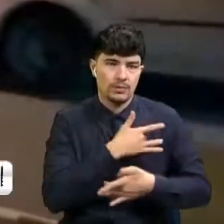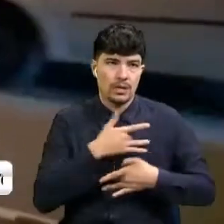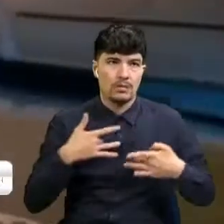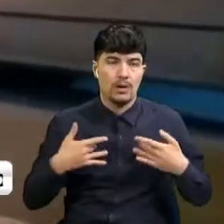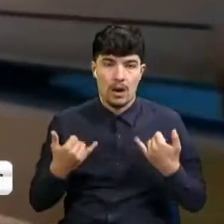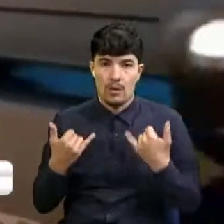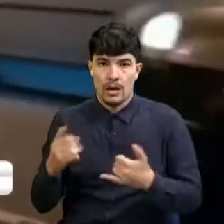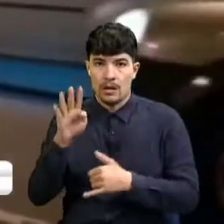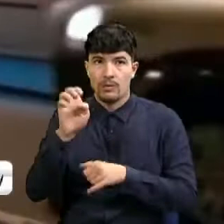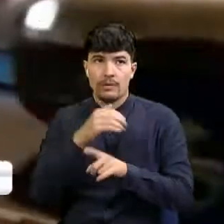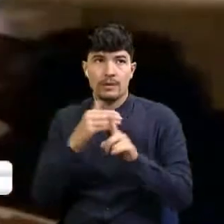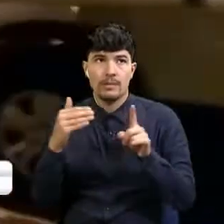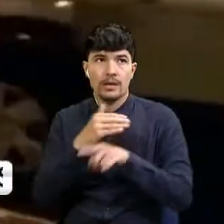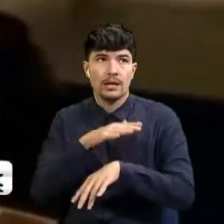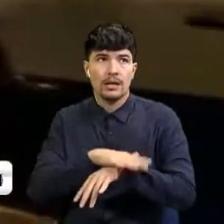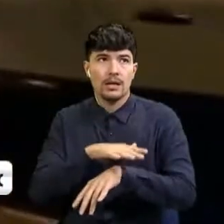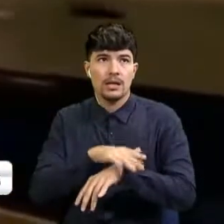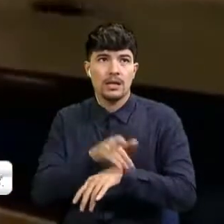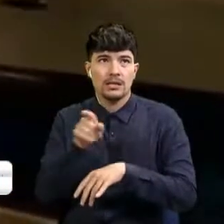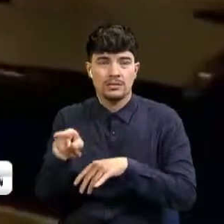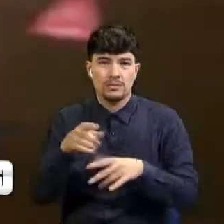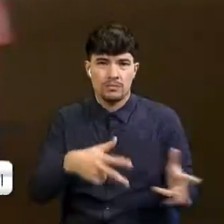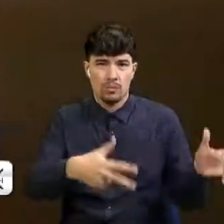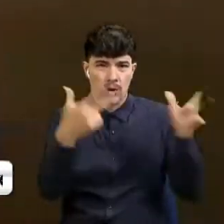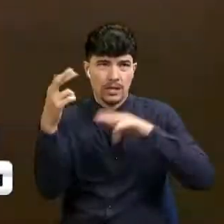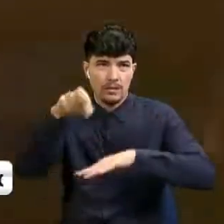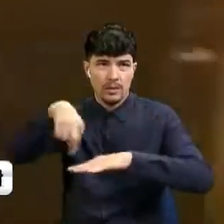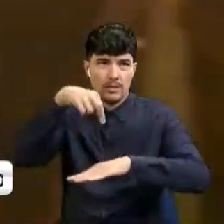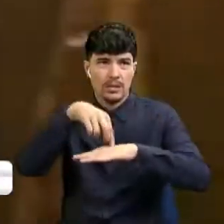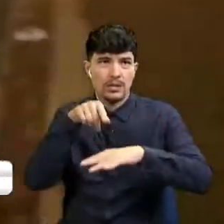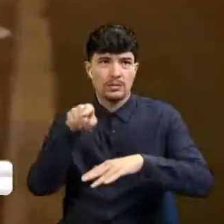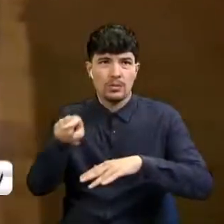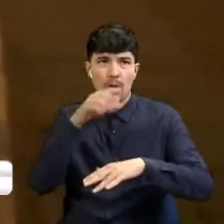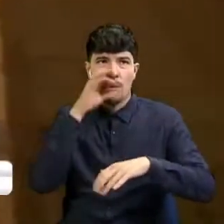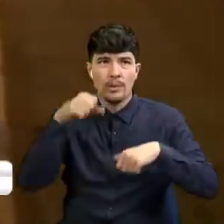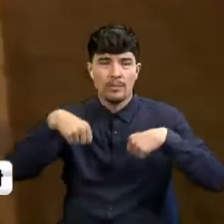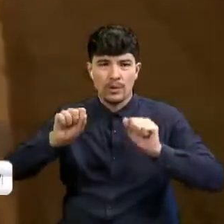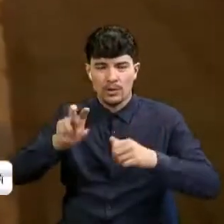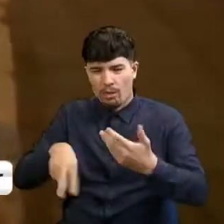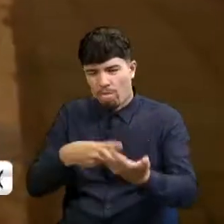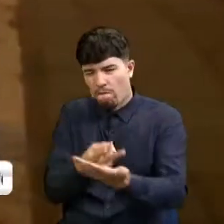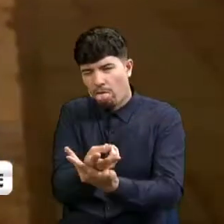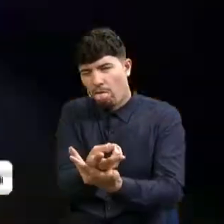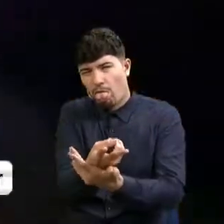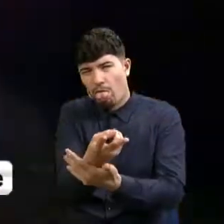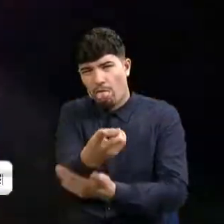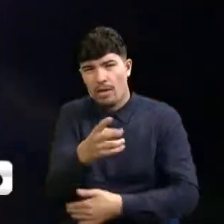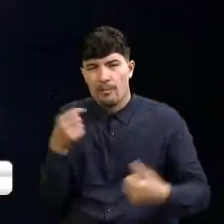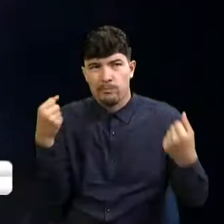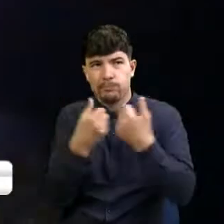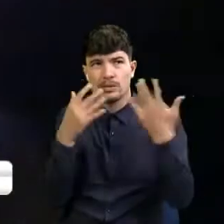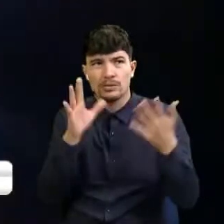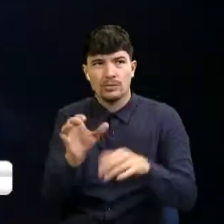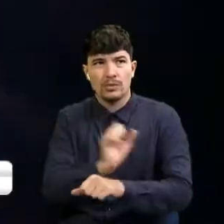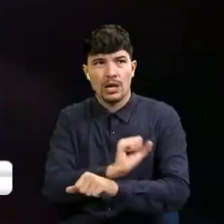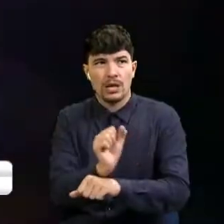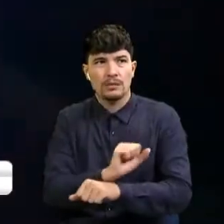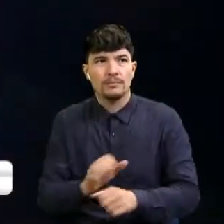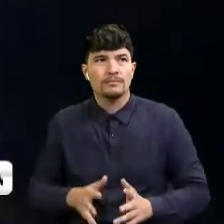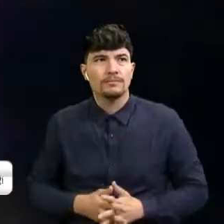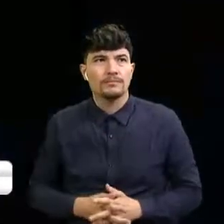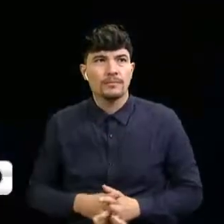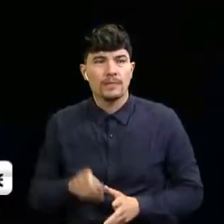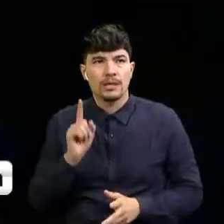9:30 de la noche, accidente de tránsito debajo del puente de Provenza, donde un motociclista colisiona, según testigos, con un vehículo que está parqueado.